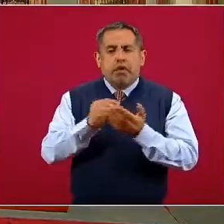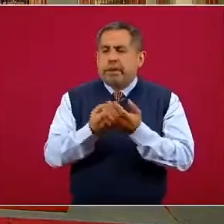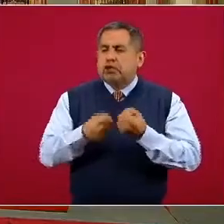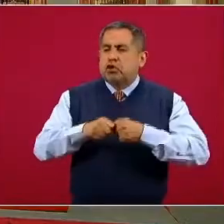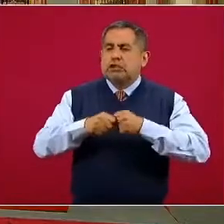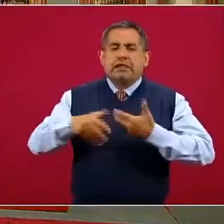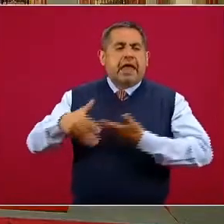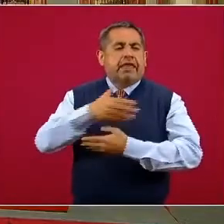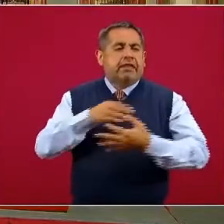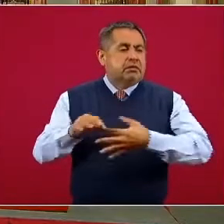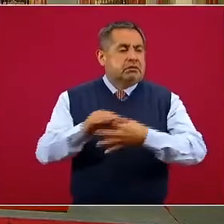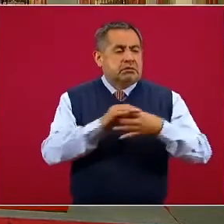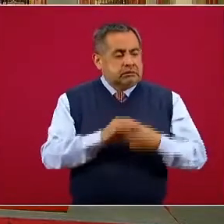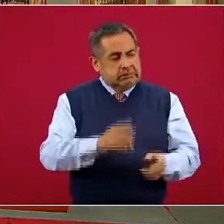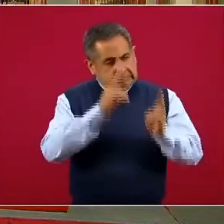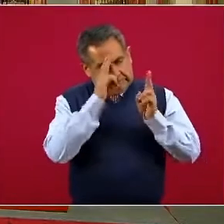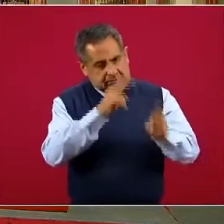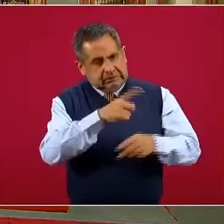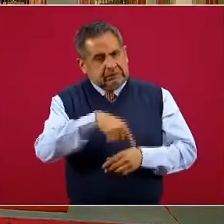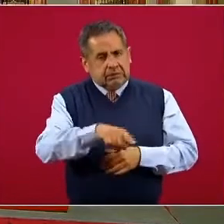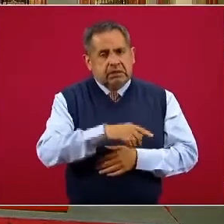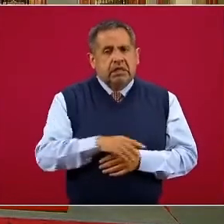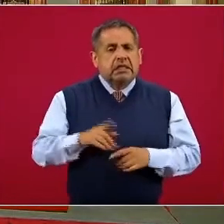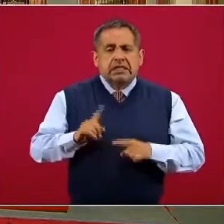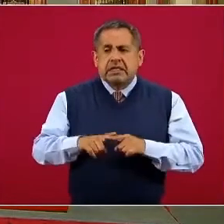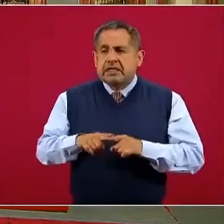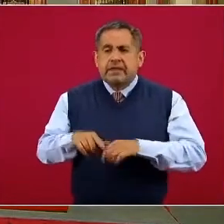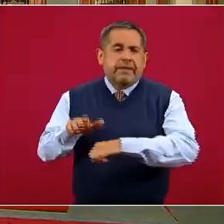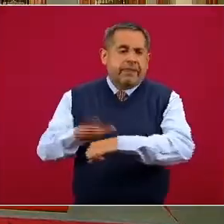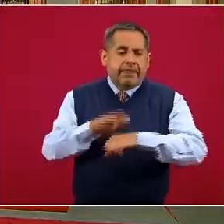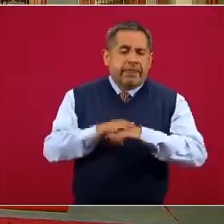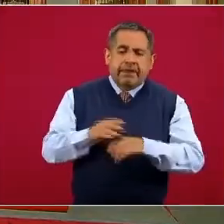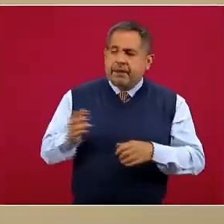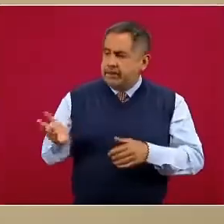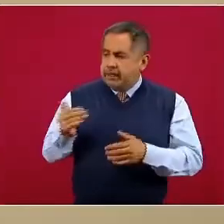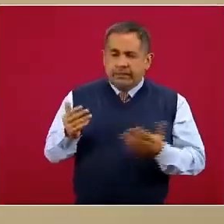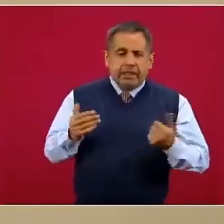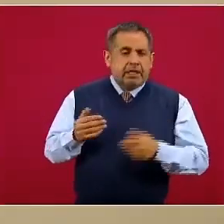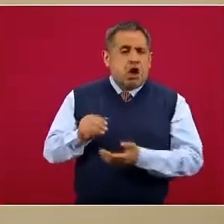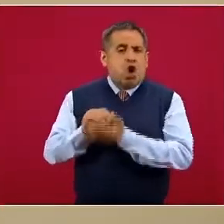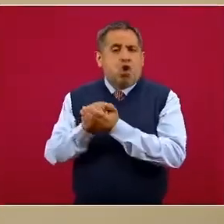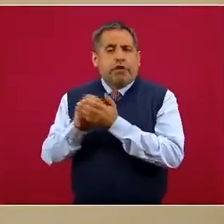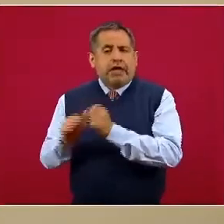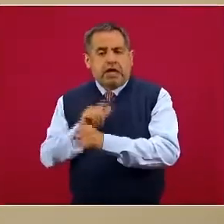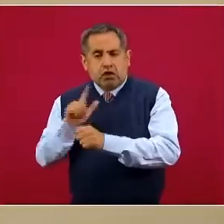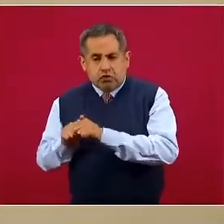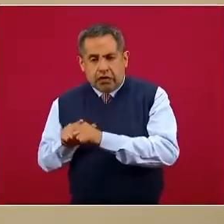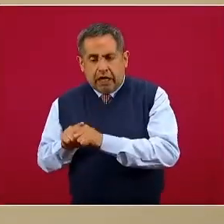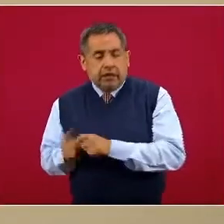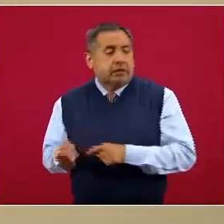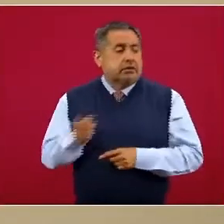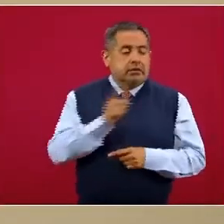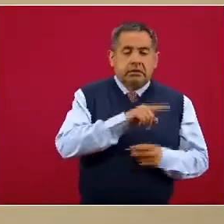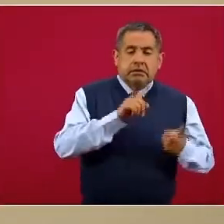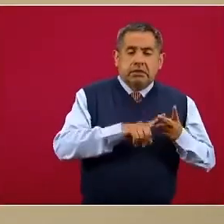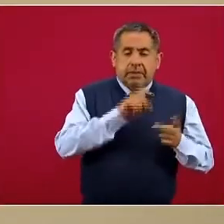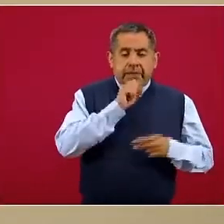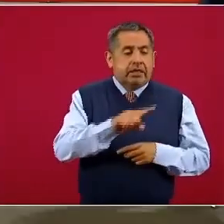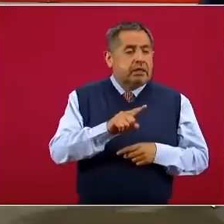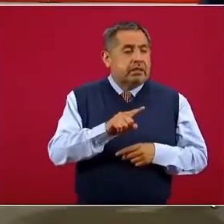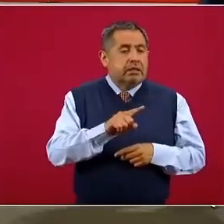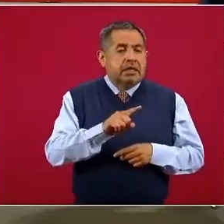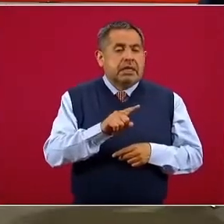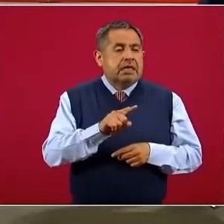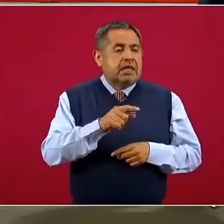sociedad. Es un homenaje al cual están invitados la Lotería Nacional por un lado y por otro lado el sistema